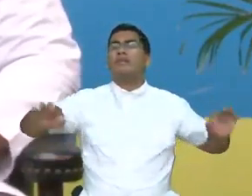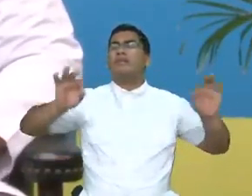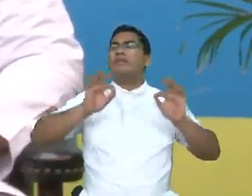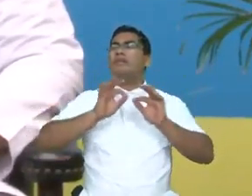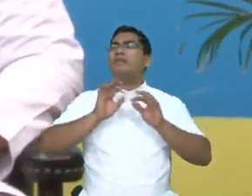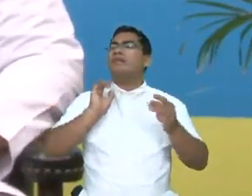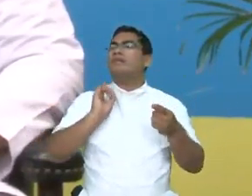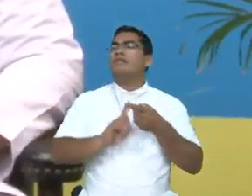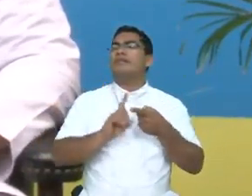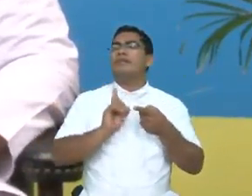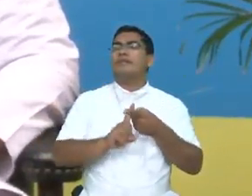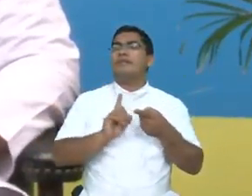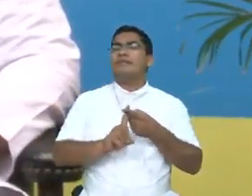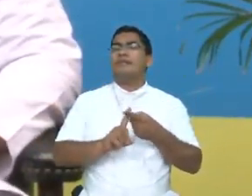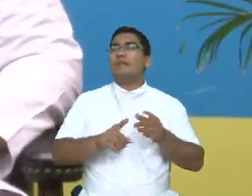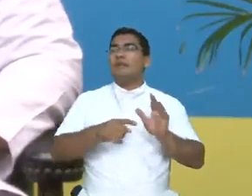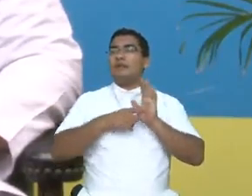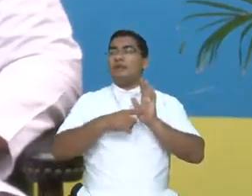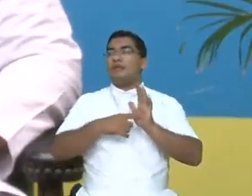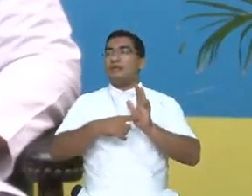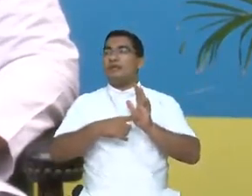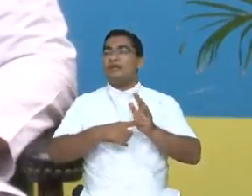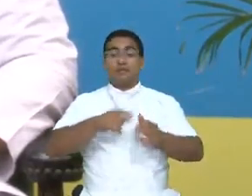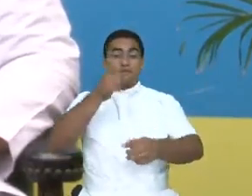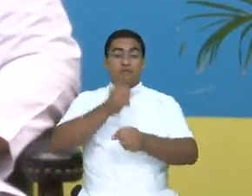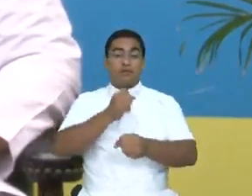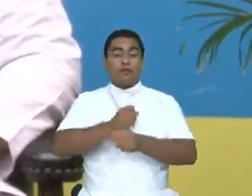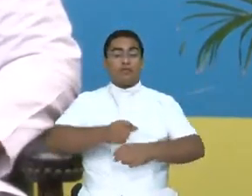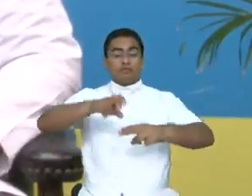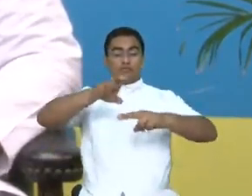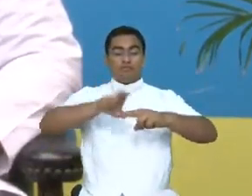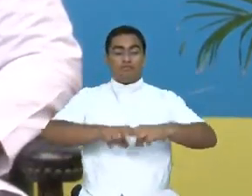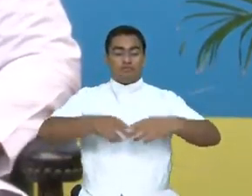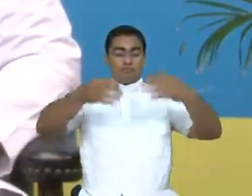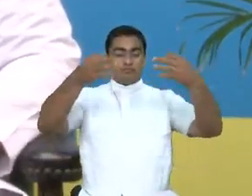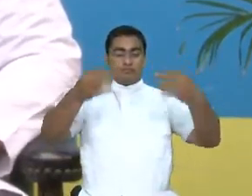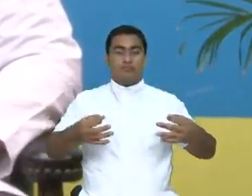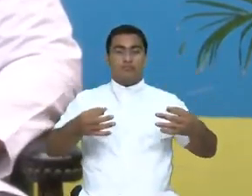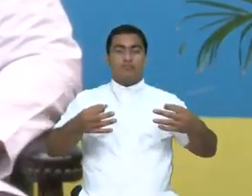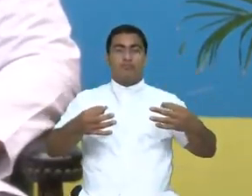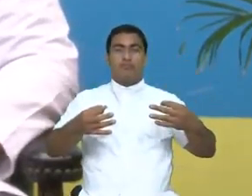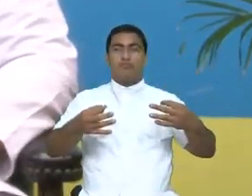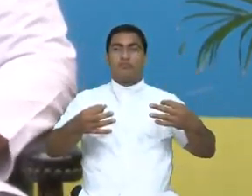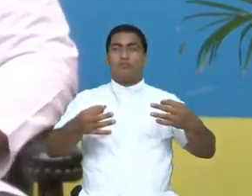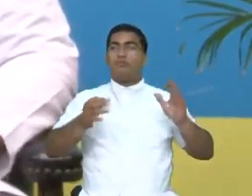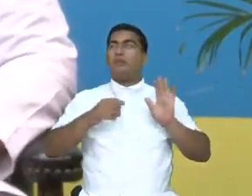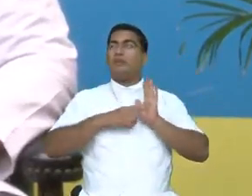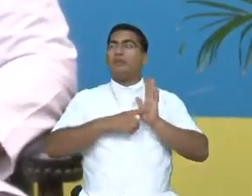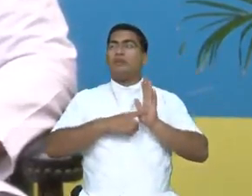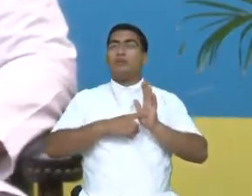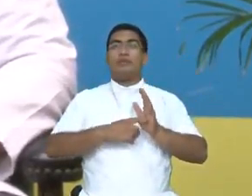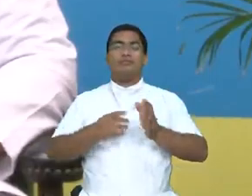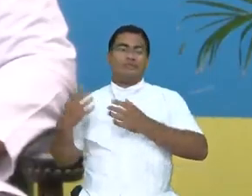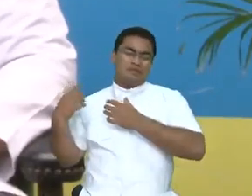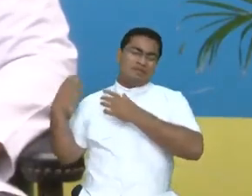es una de ellas es, si en el área de trabajo, tener buena postura. Buena postura. Tener los medios de protección, por ejemplo, las